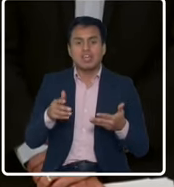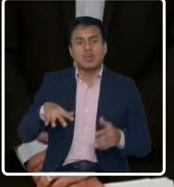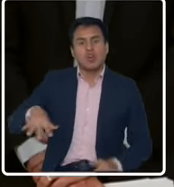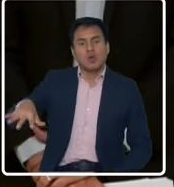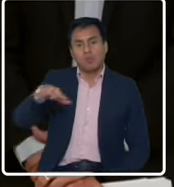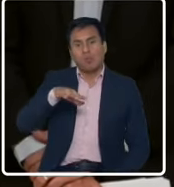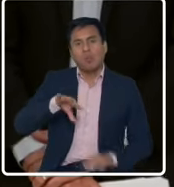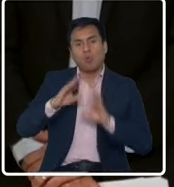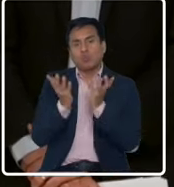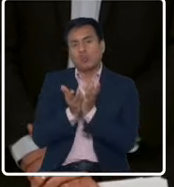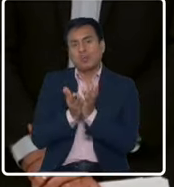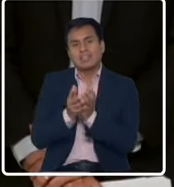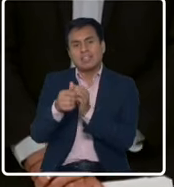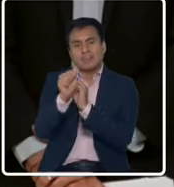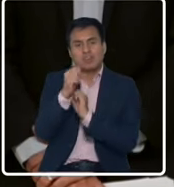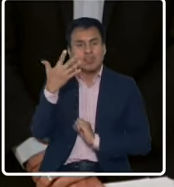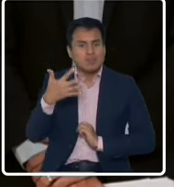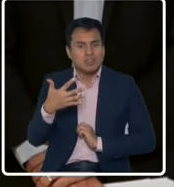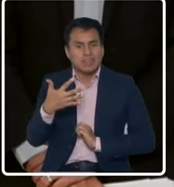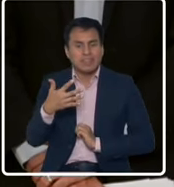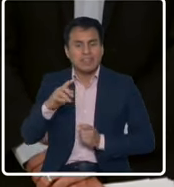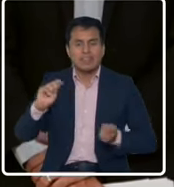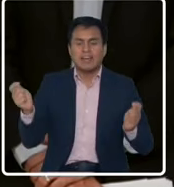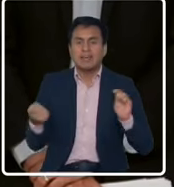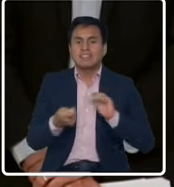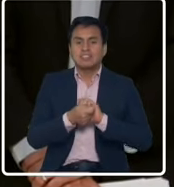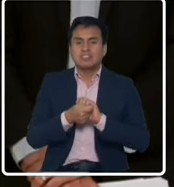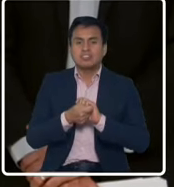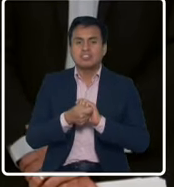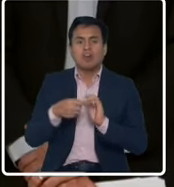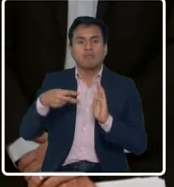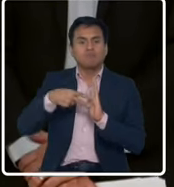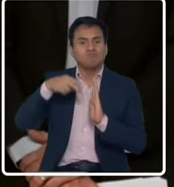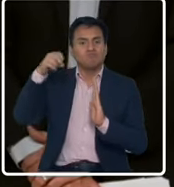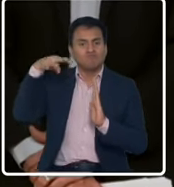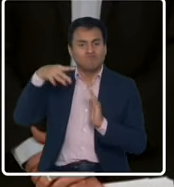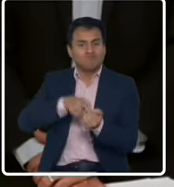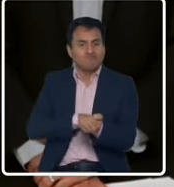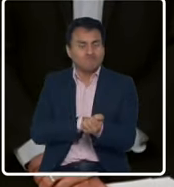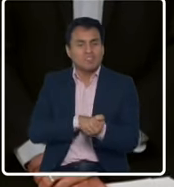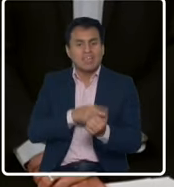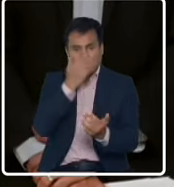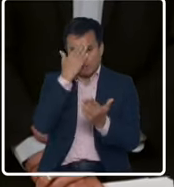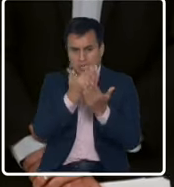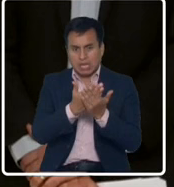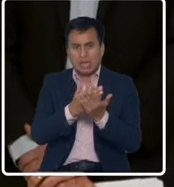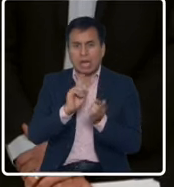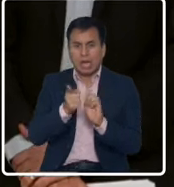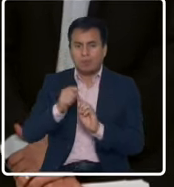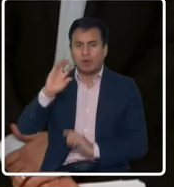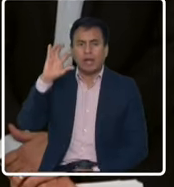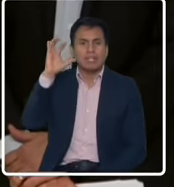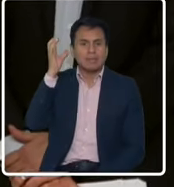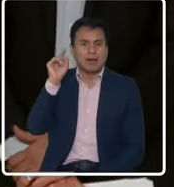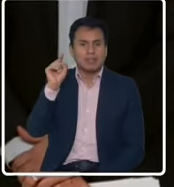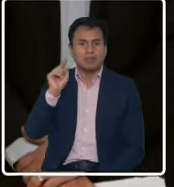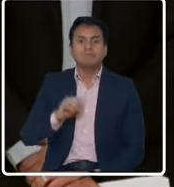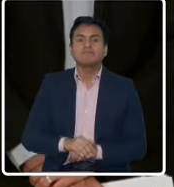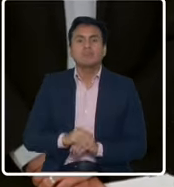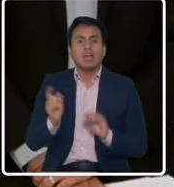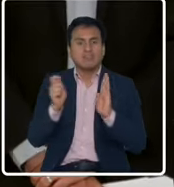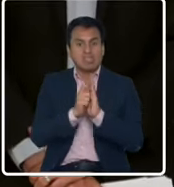que tiene un desafío importante que es la transición energética para poder enfrentar el cambio climático